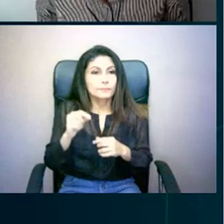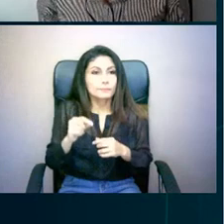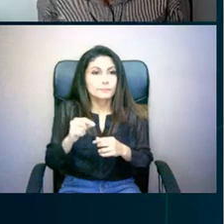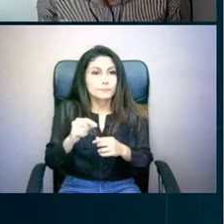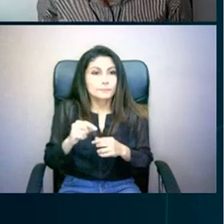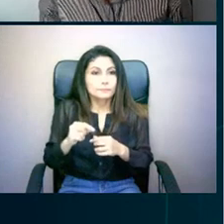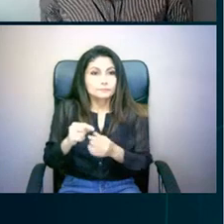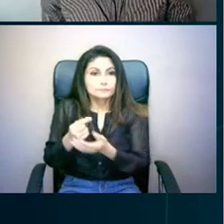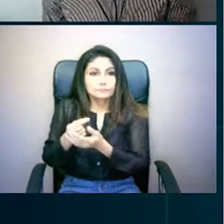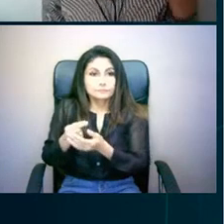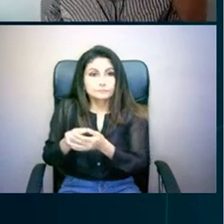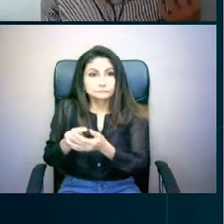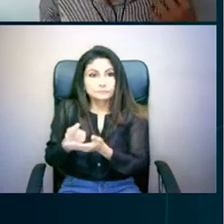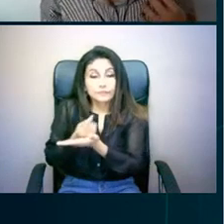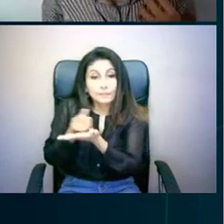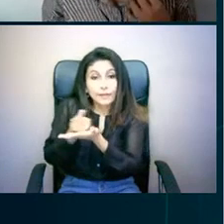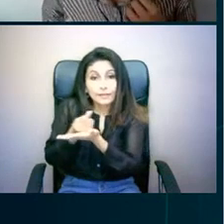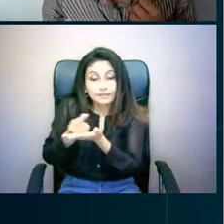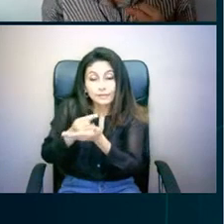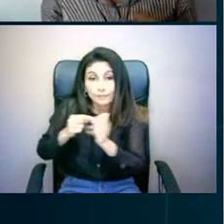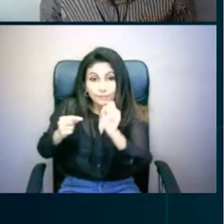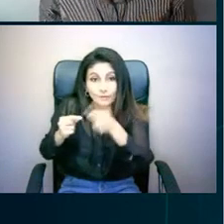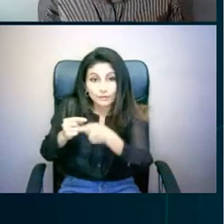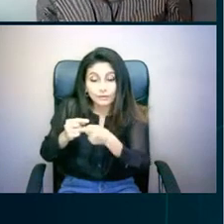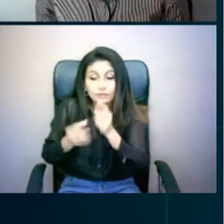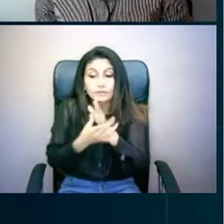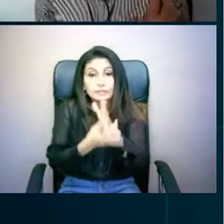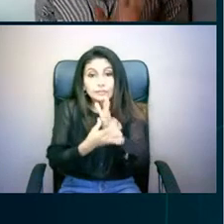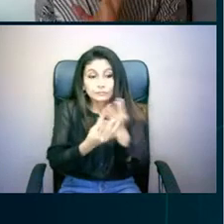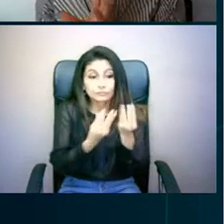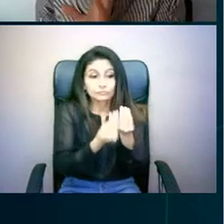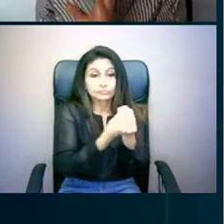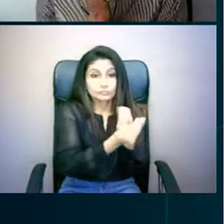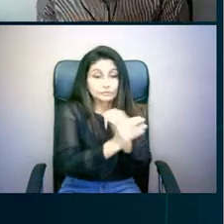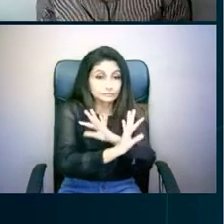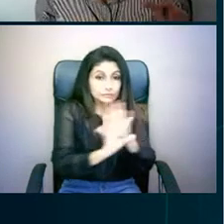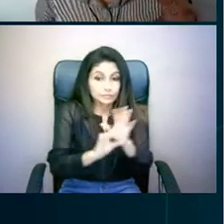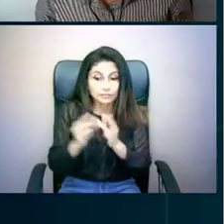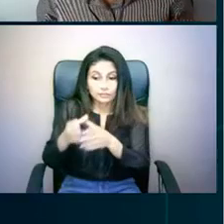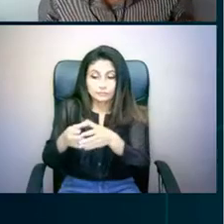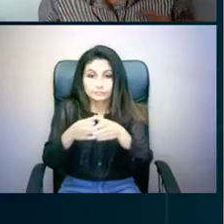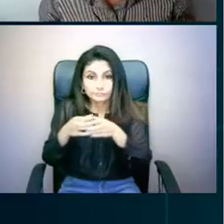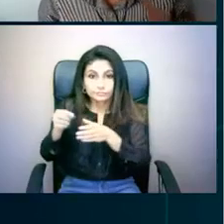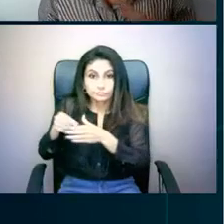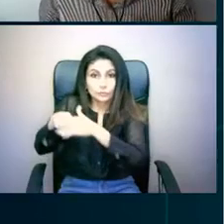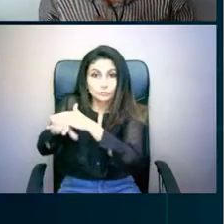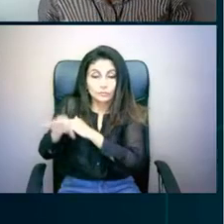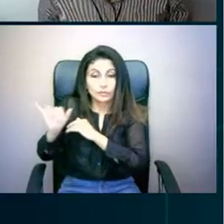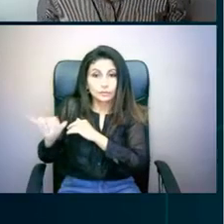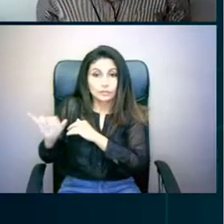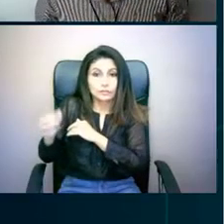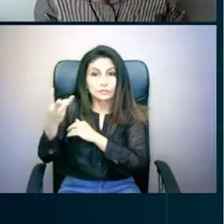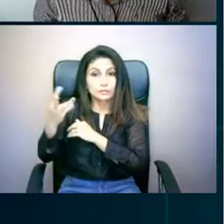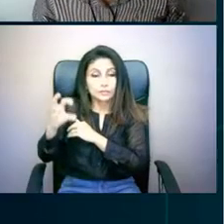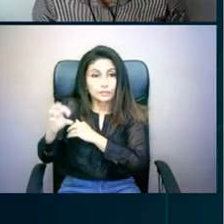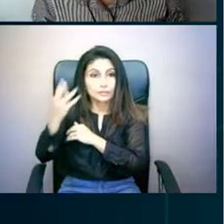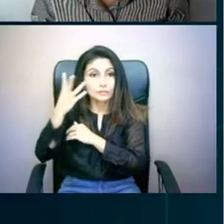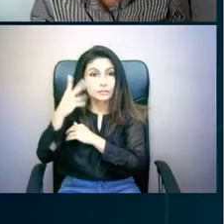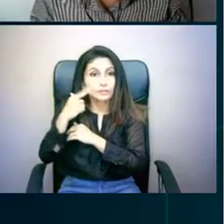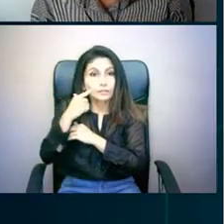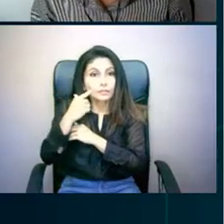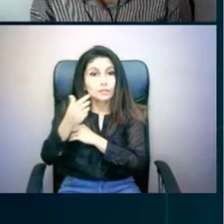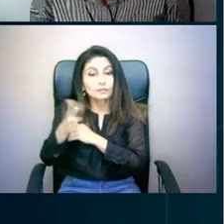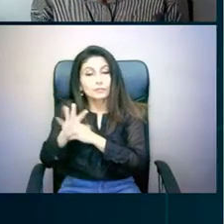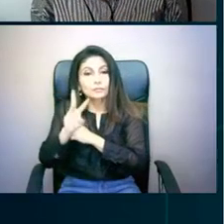lodo primario. Después de haber extraído los lípidos, se almacenaron estas muestras por 30 días a 33 grados